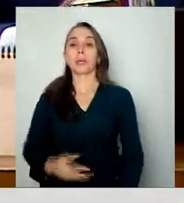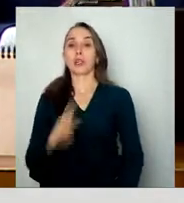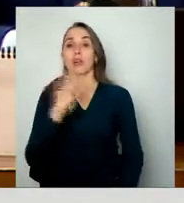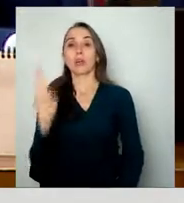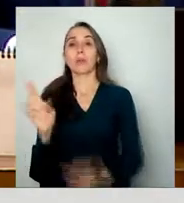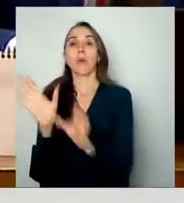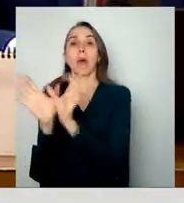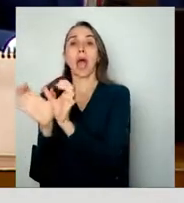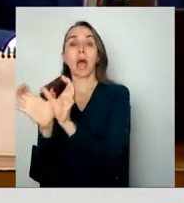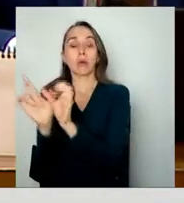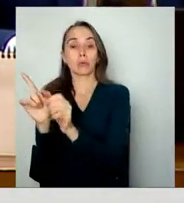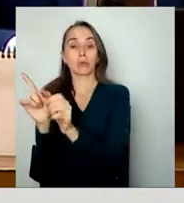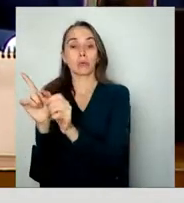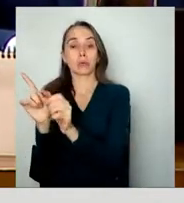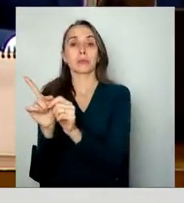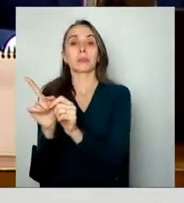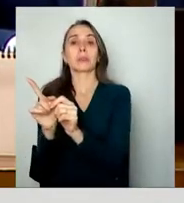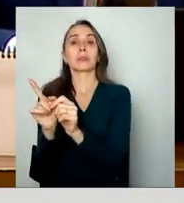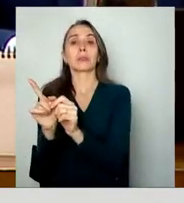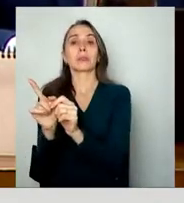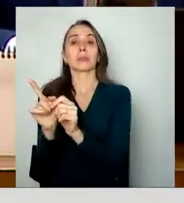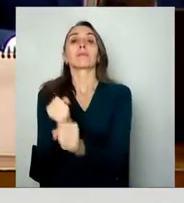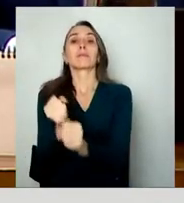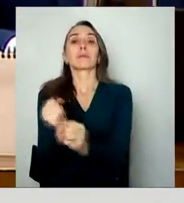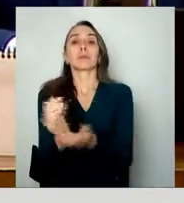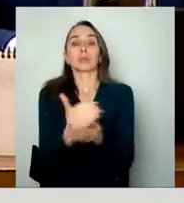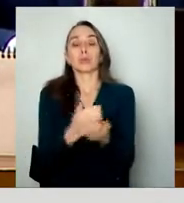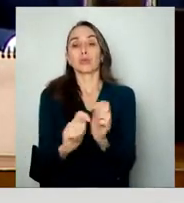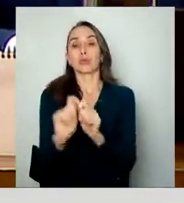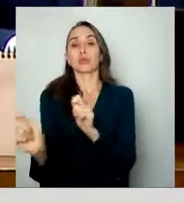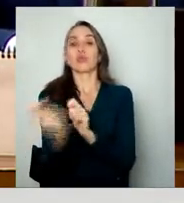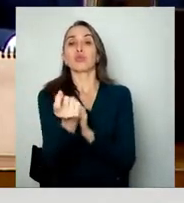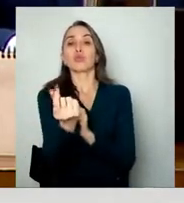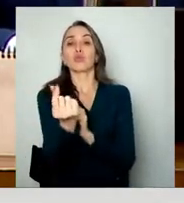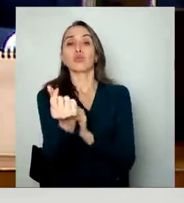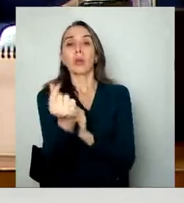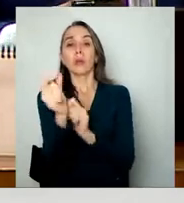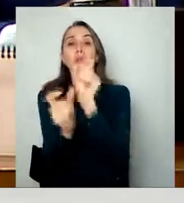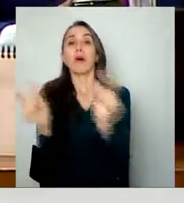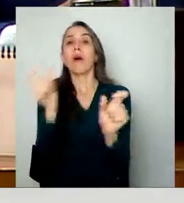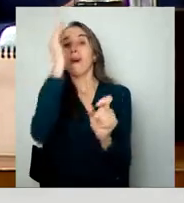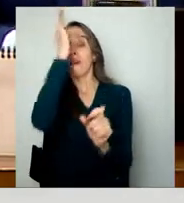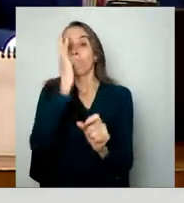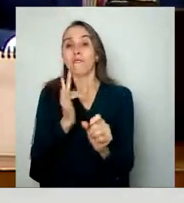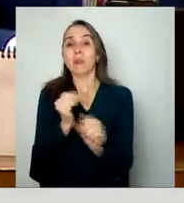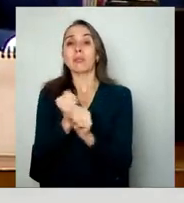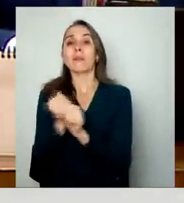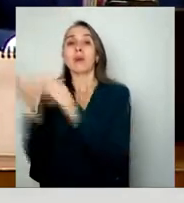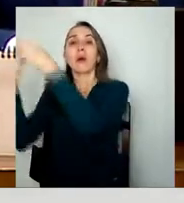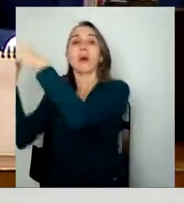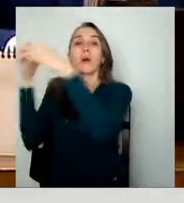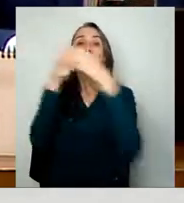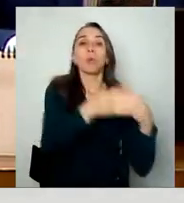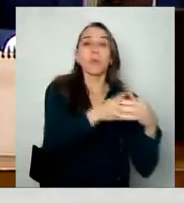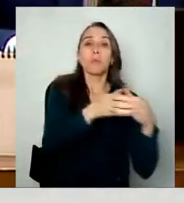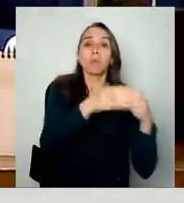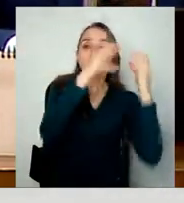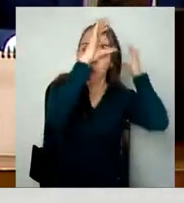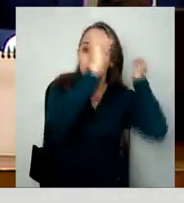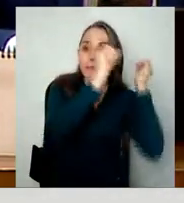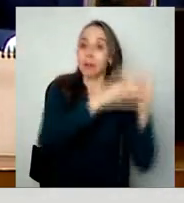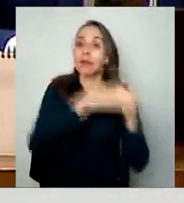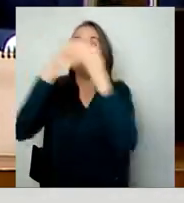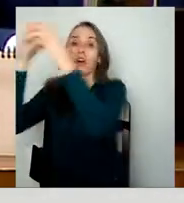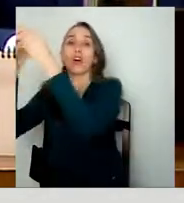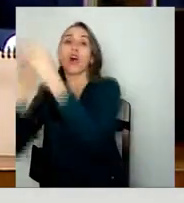relativo al ejercicio de actividades remuneradas por parte de familiares de agentes de misiones oficiales de cada estado en el otro estado